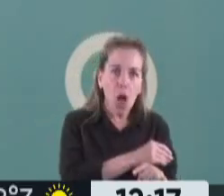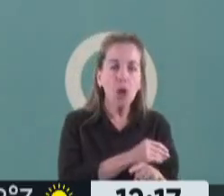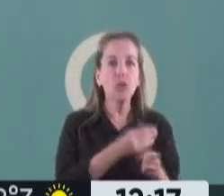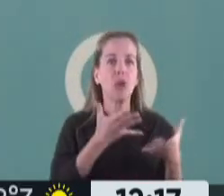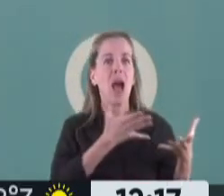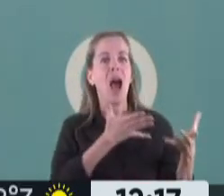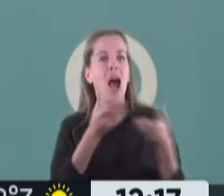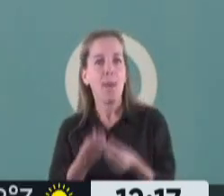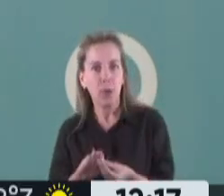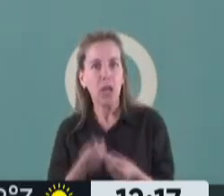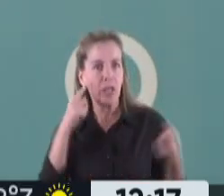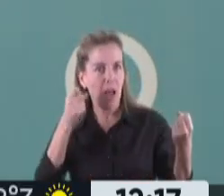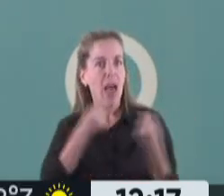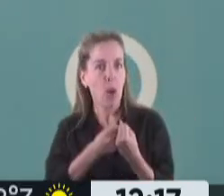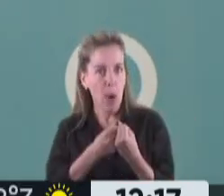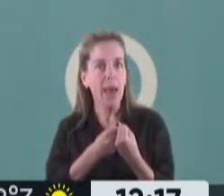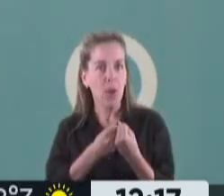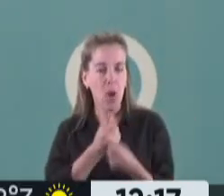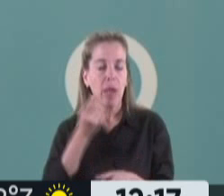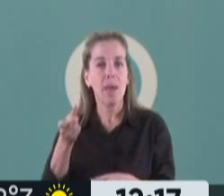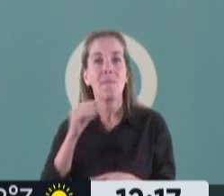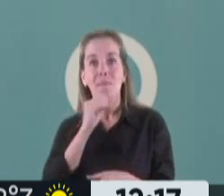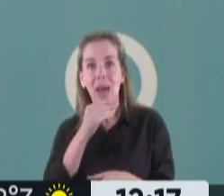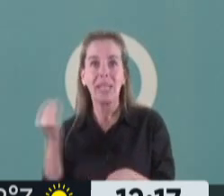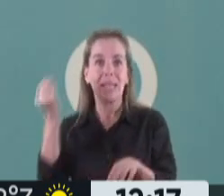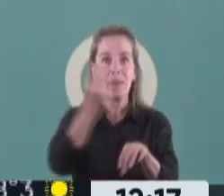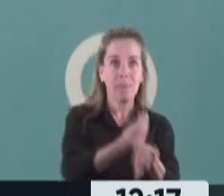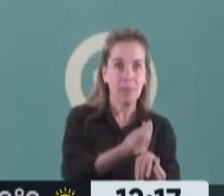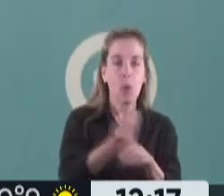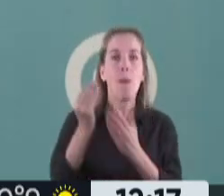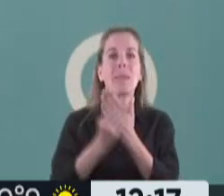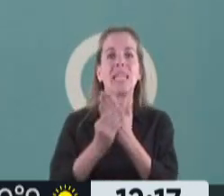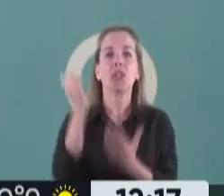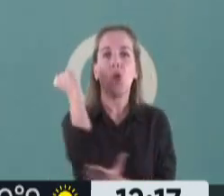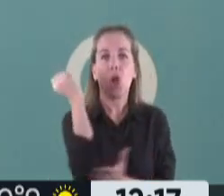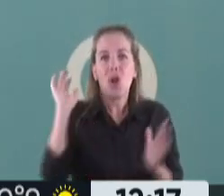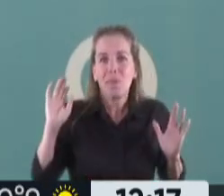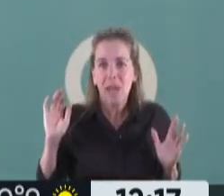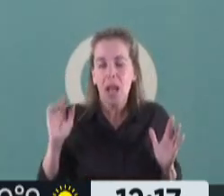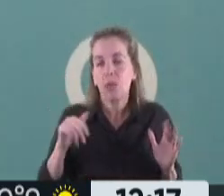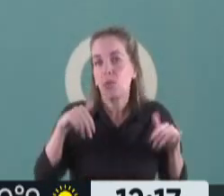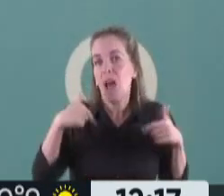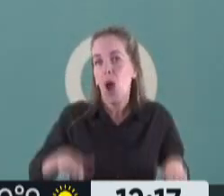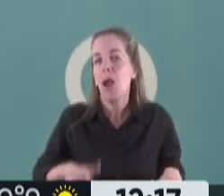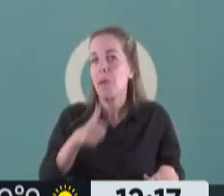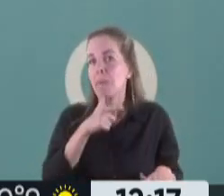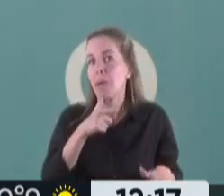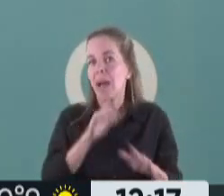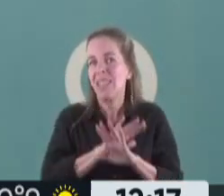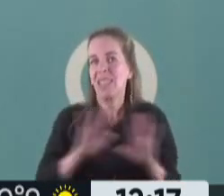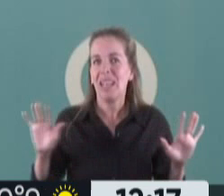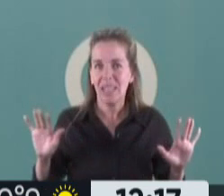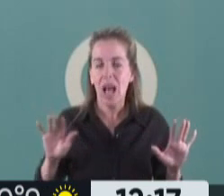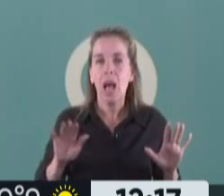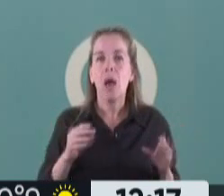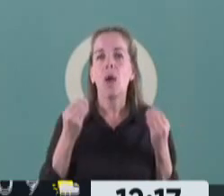apoyó la llegada de Sergio Massa al frente del Ministerio de Economía. Entonces, me parece que estamos en